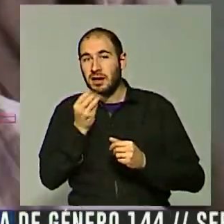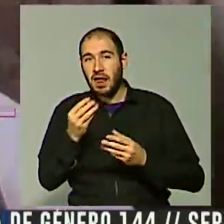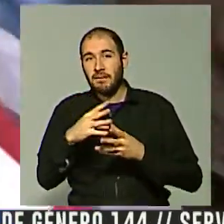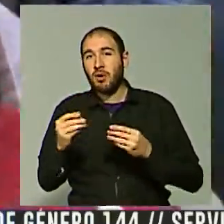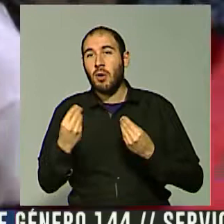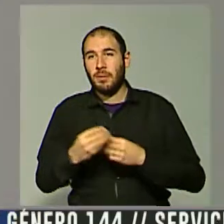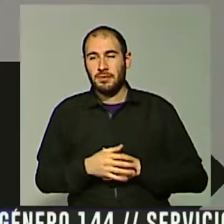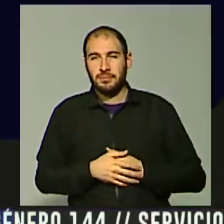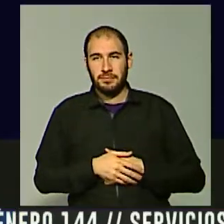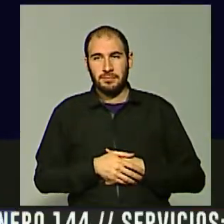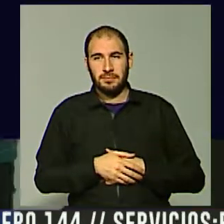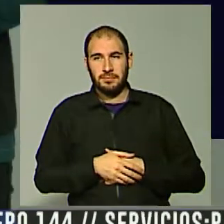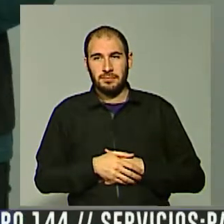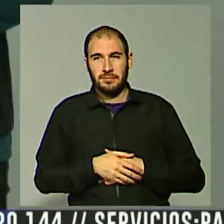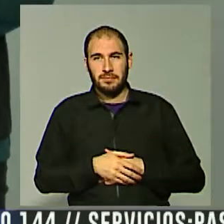cómo fue.